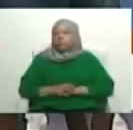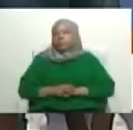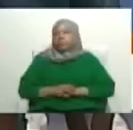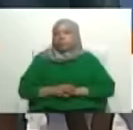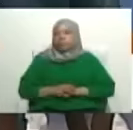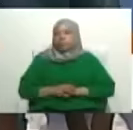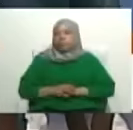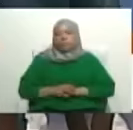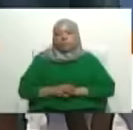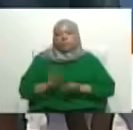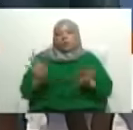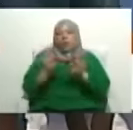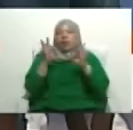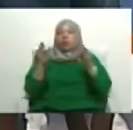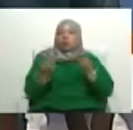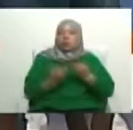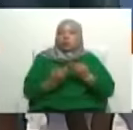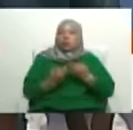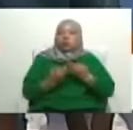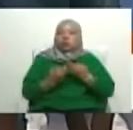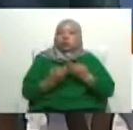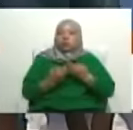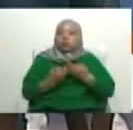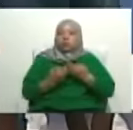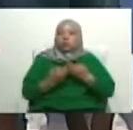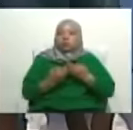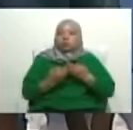En el mes de agosto dijo esto. Rueda.